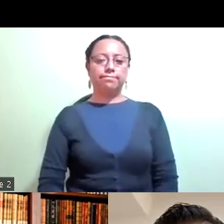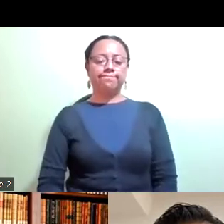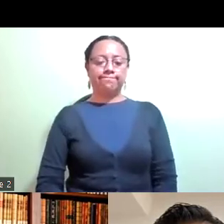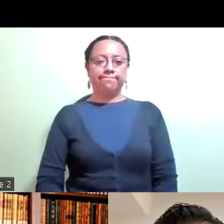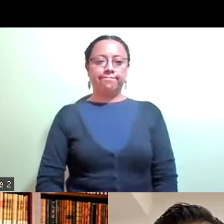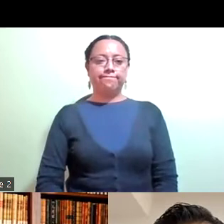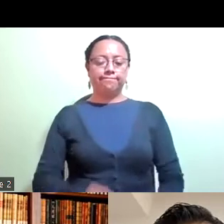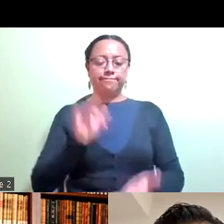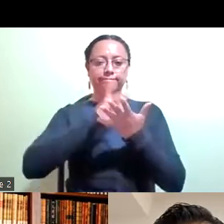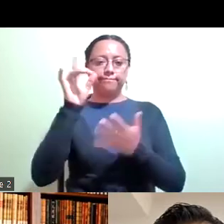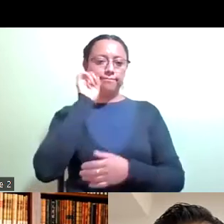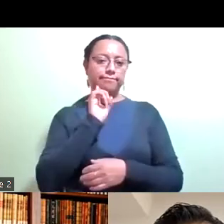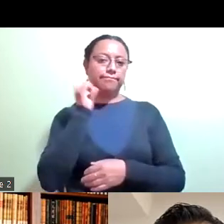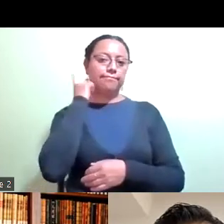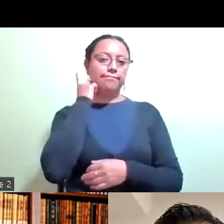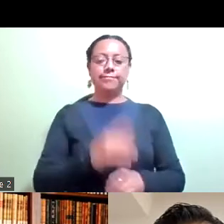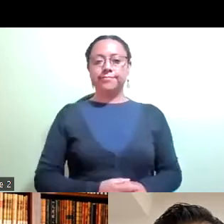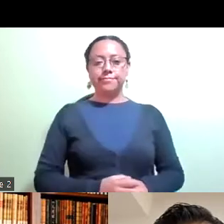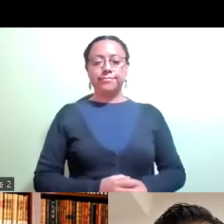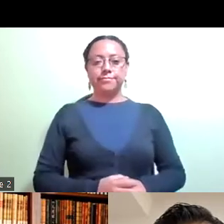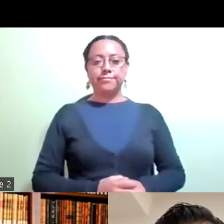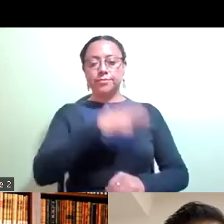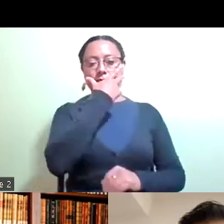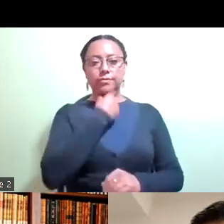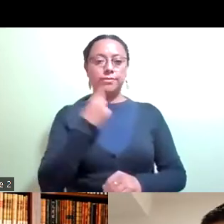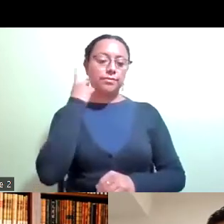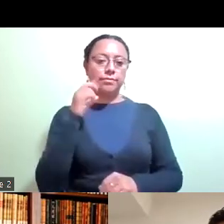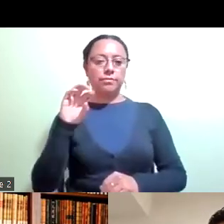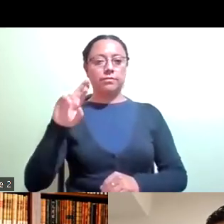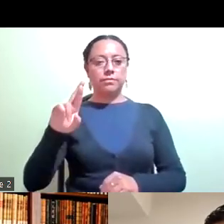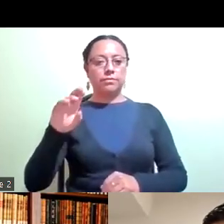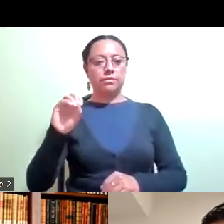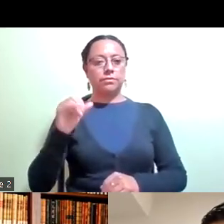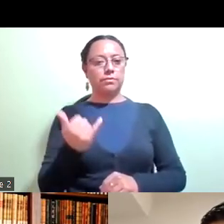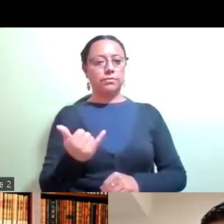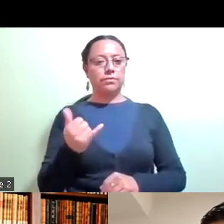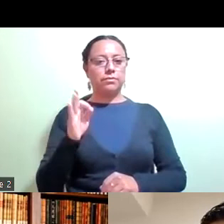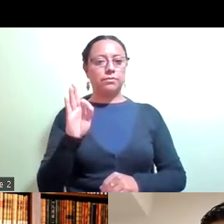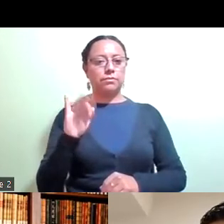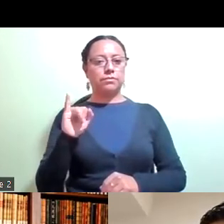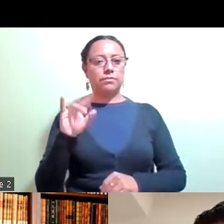Gracias, diputada. Diputado Roy Torres González.